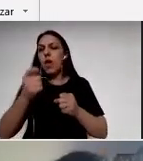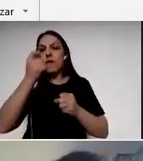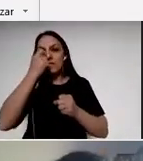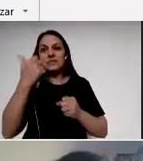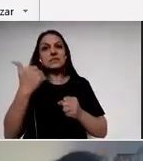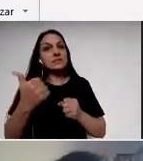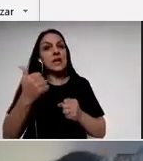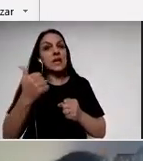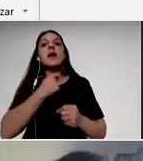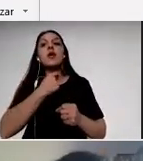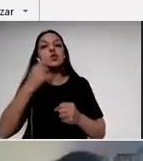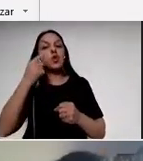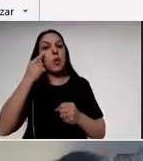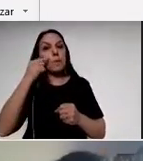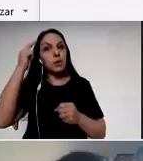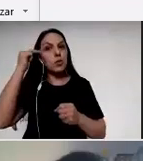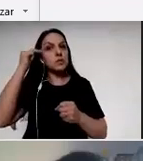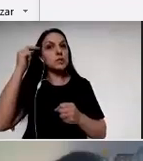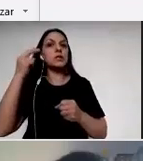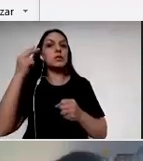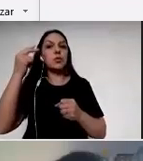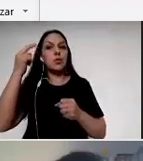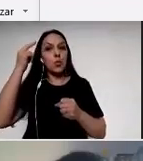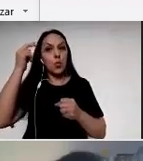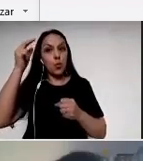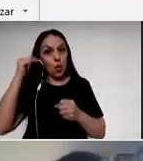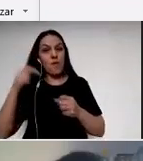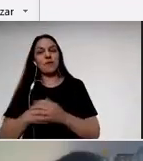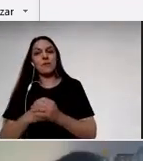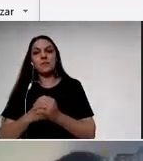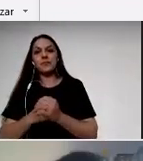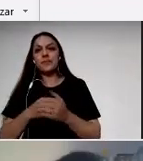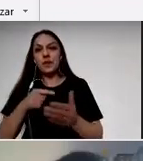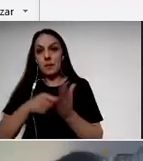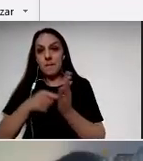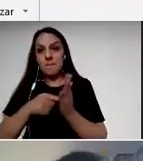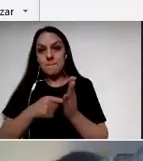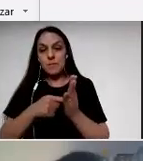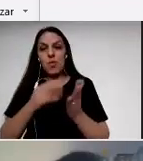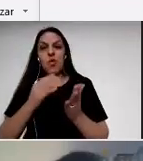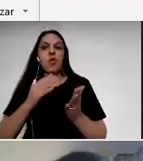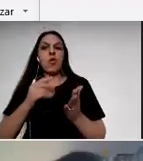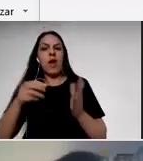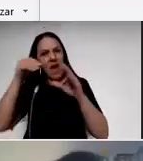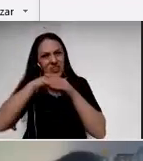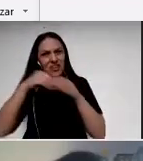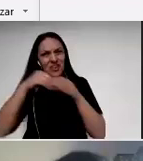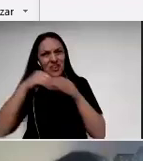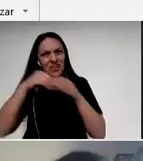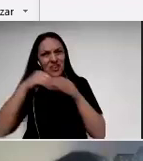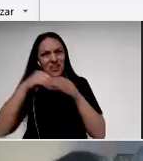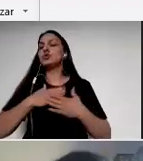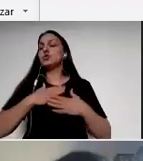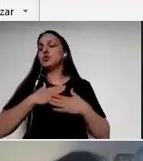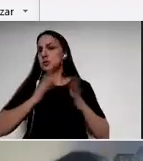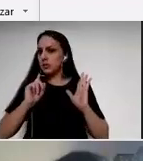Bastilla, ¿no? Y acá se establecieron lineamientos en derechos individuales. Luego, con el genocidio sobre el